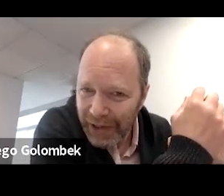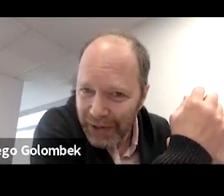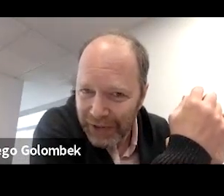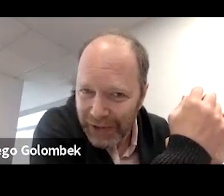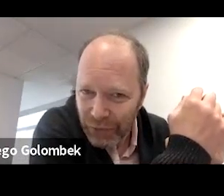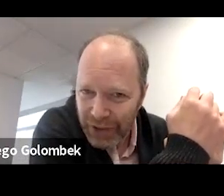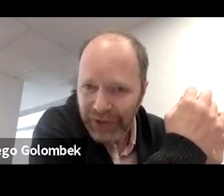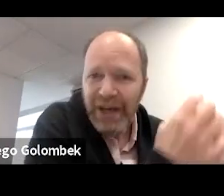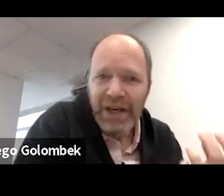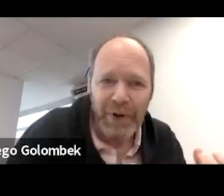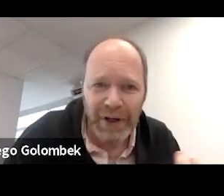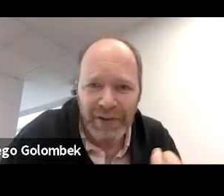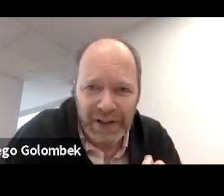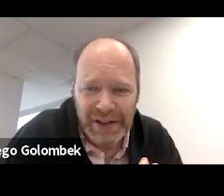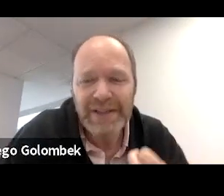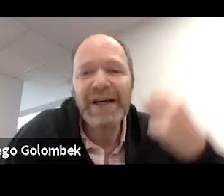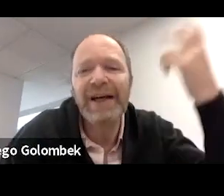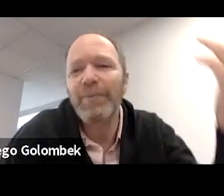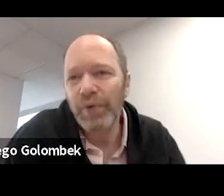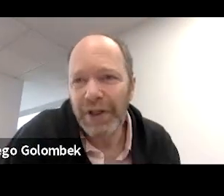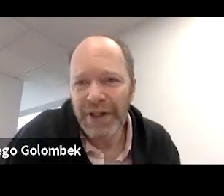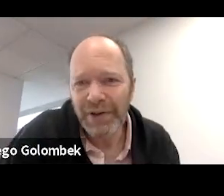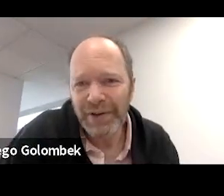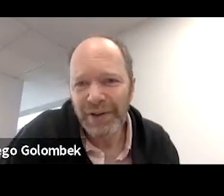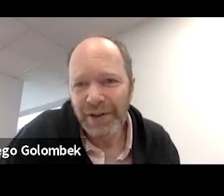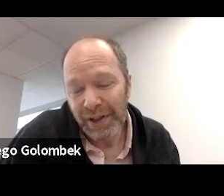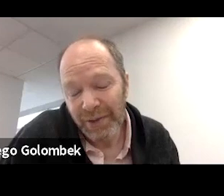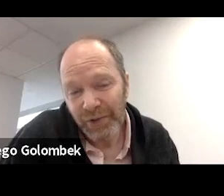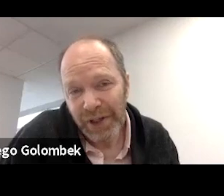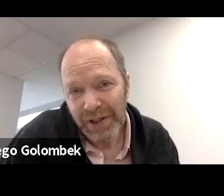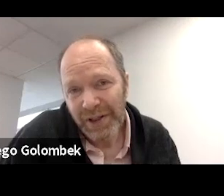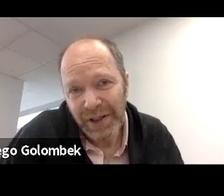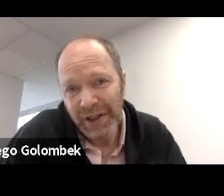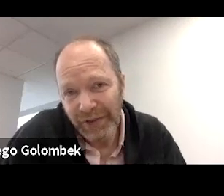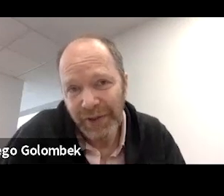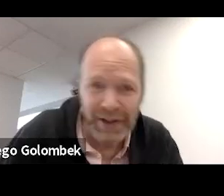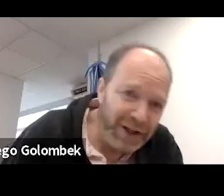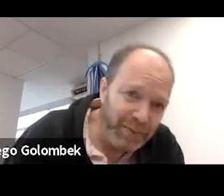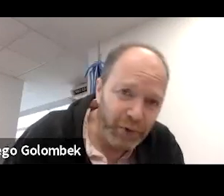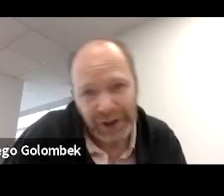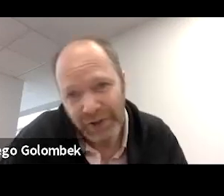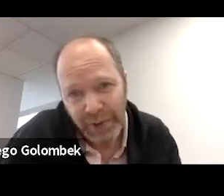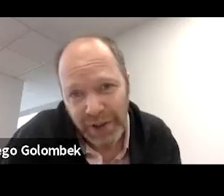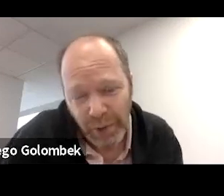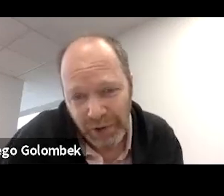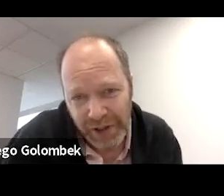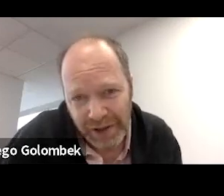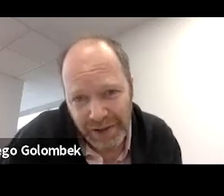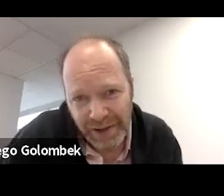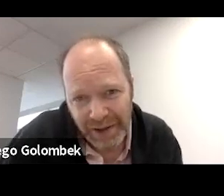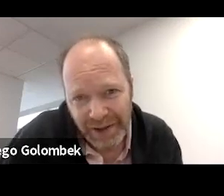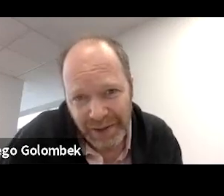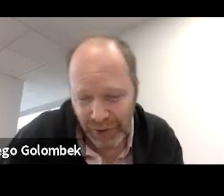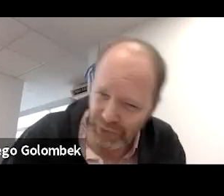indeleble en la base de las uñas y esperó a que esa rayita llegara a la punta del dedo. Que tenemos ahí distancia y tiempo. Distancia sobre tiempo es